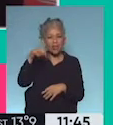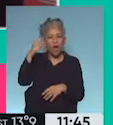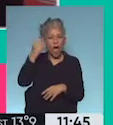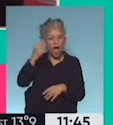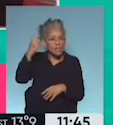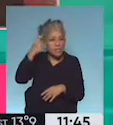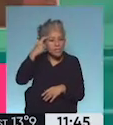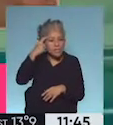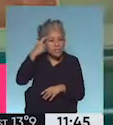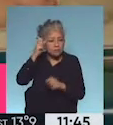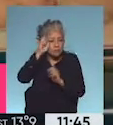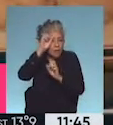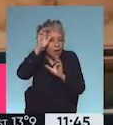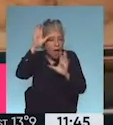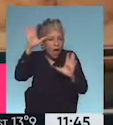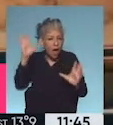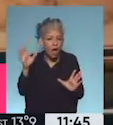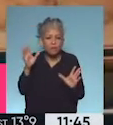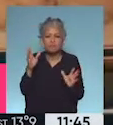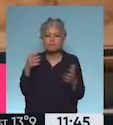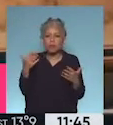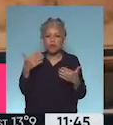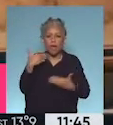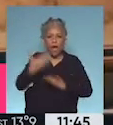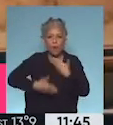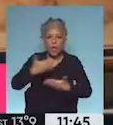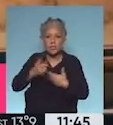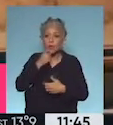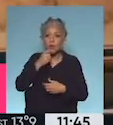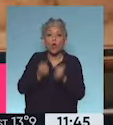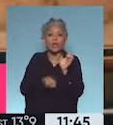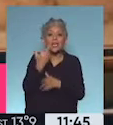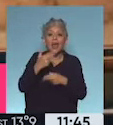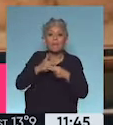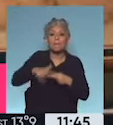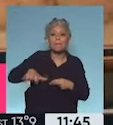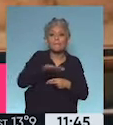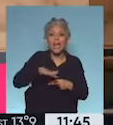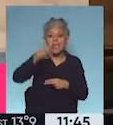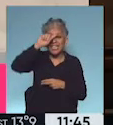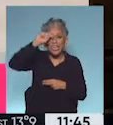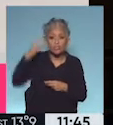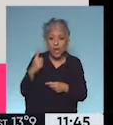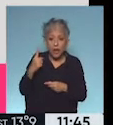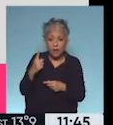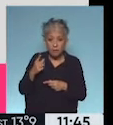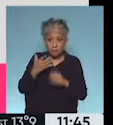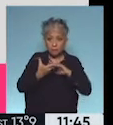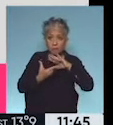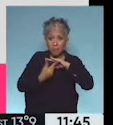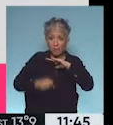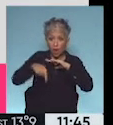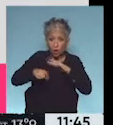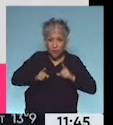permitía avanzar con, por ejemplo, la creación de los parques nacionales que él donó, que están hoy todavía en la Patagonia, como